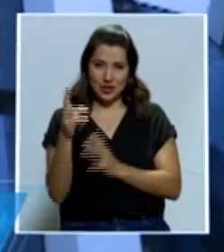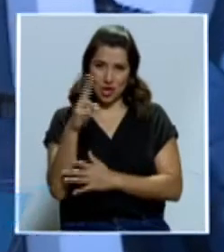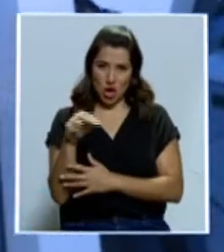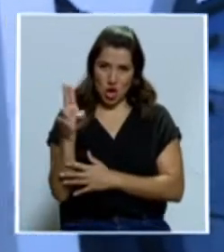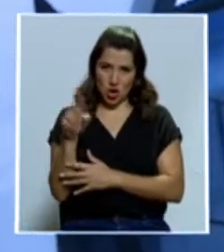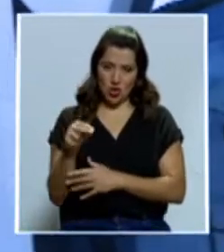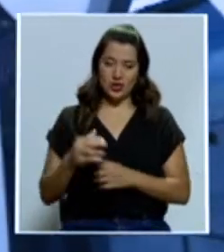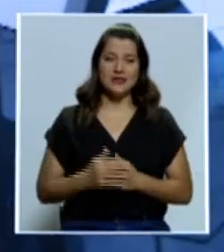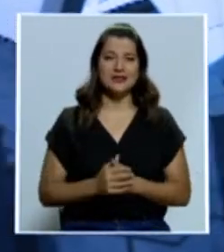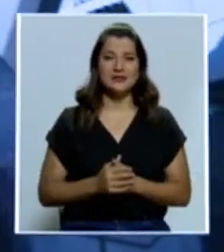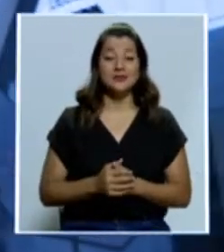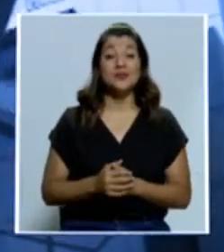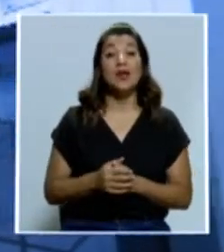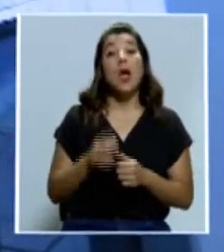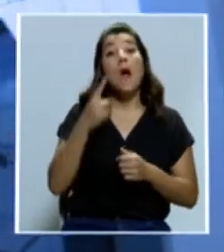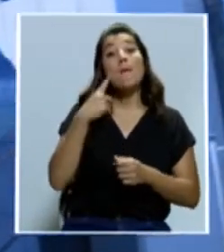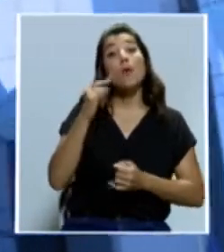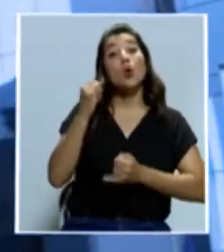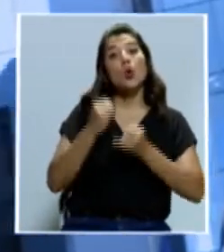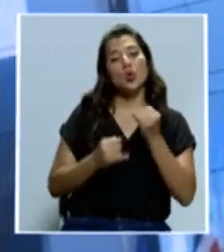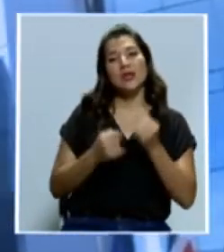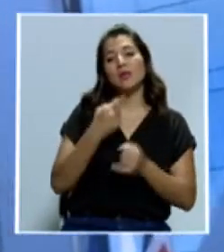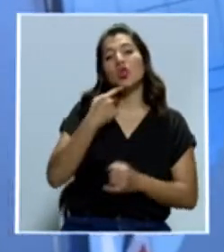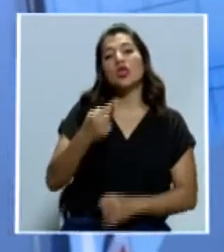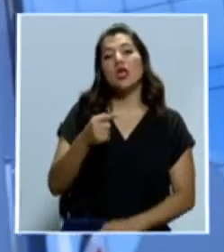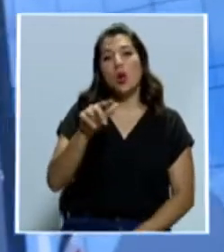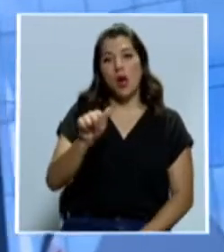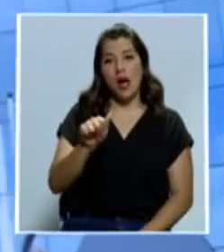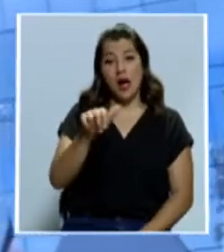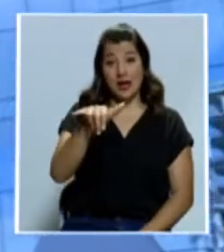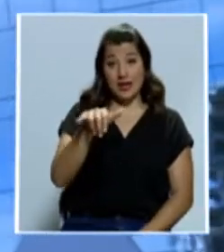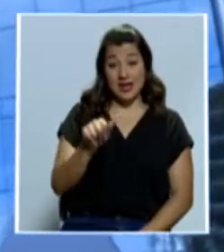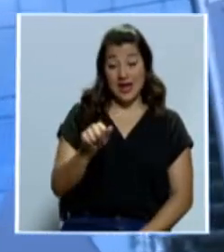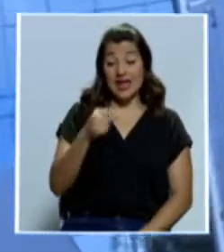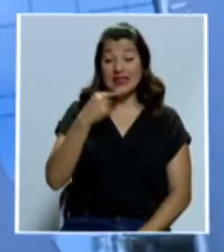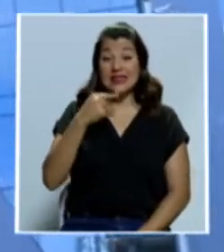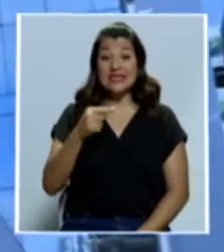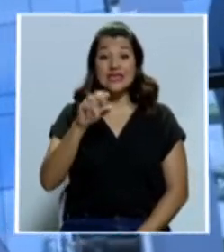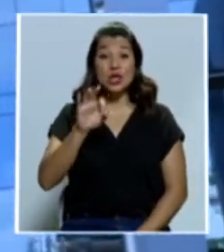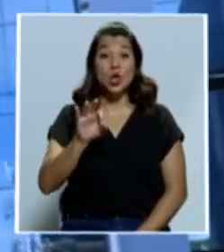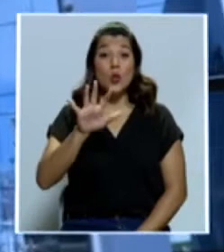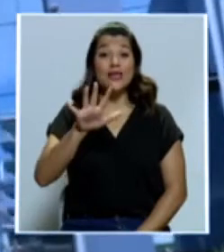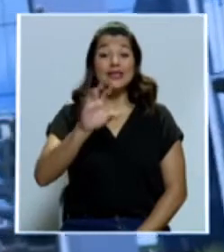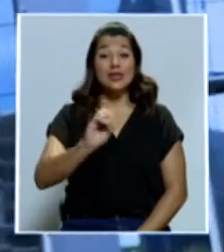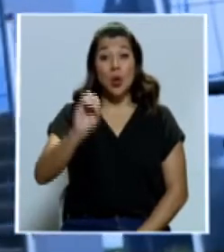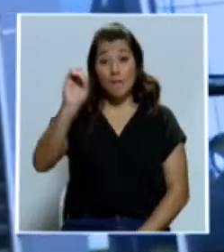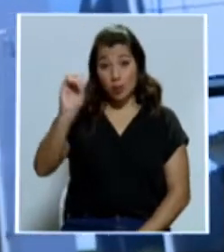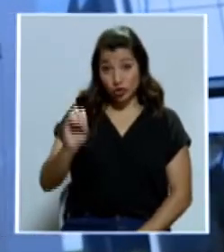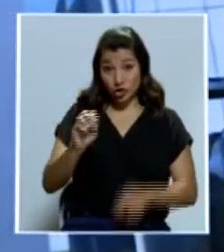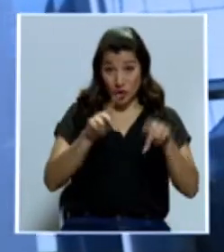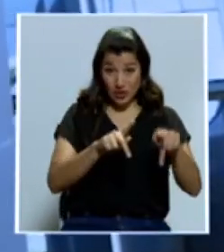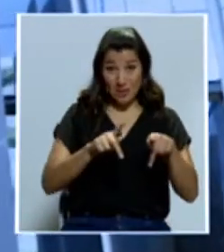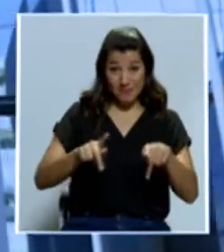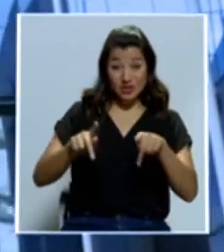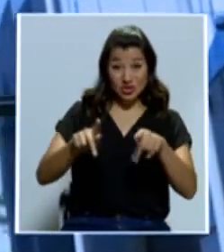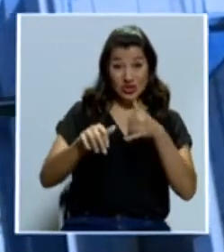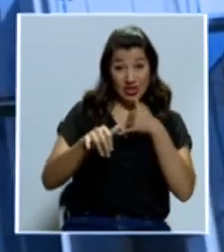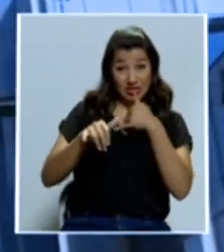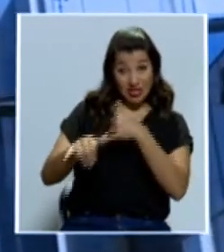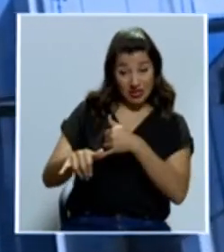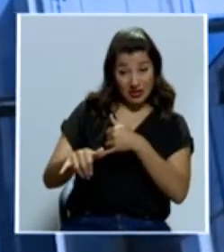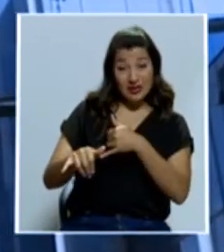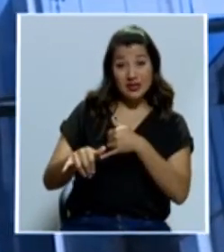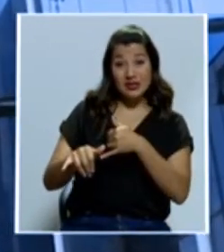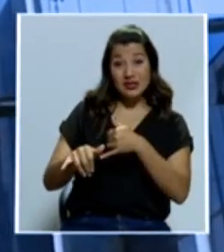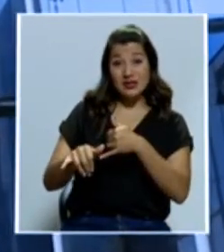último, Acueductos y Alcantarillados indicó que destacan que el 95% de los reclamos a nivel nacional presentados